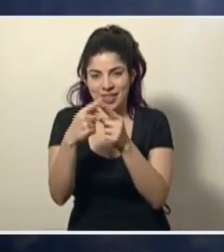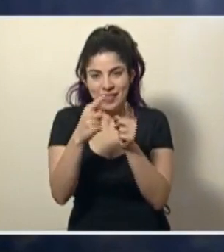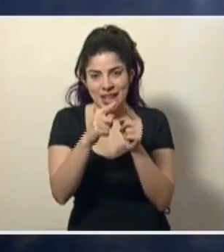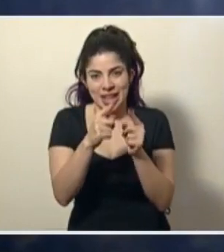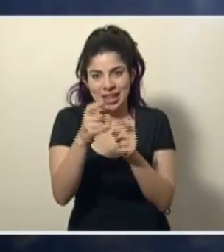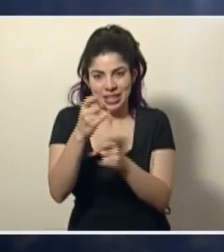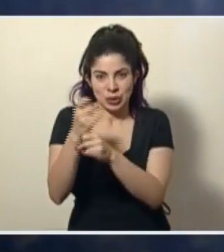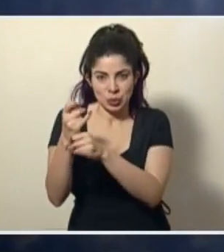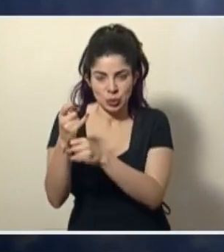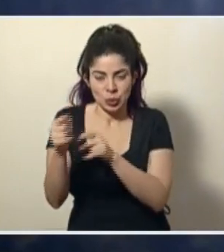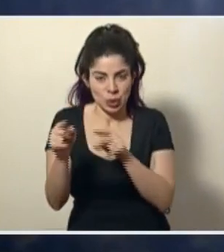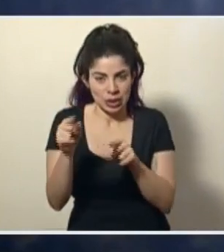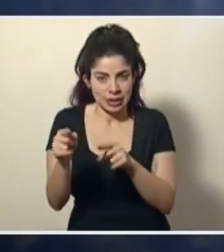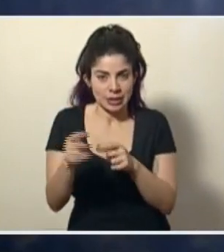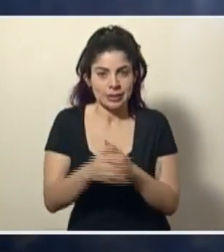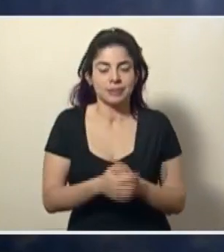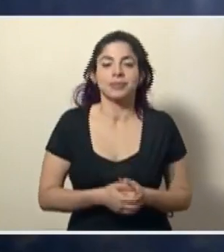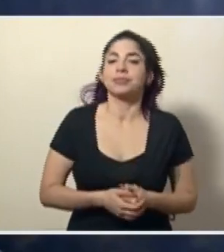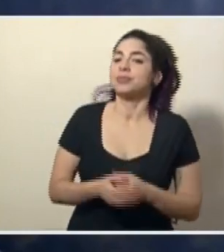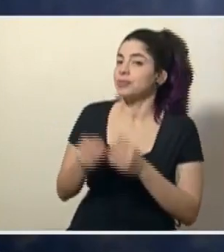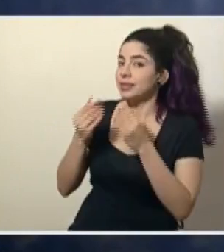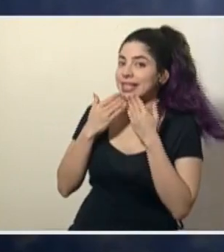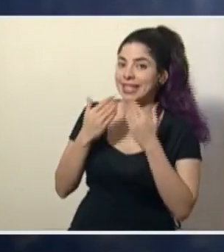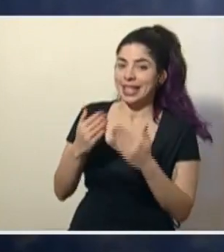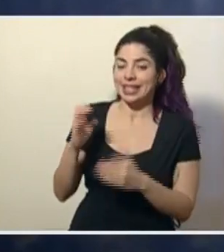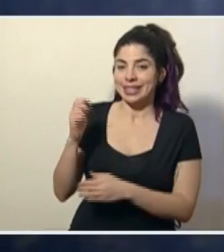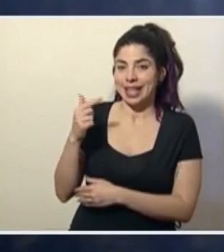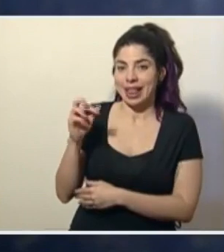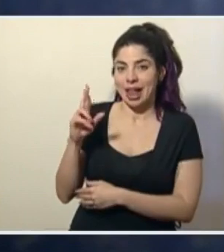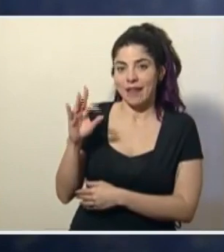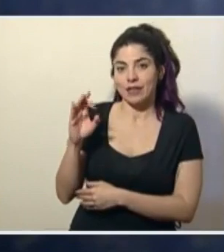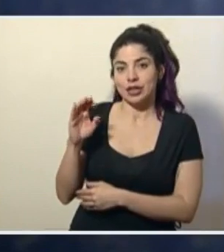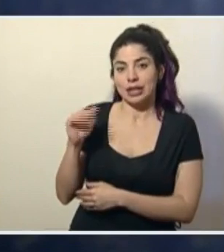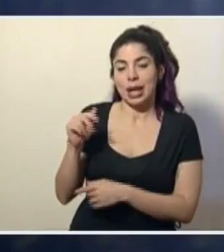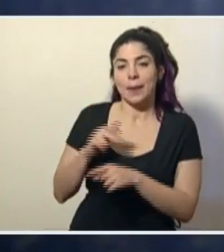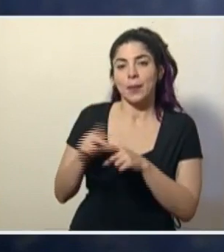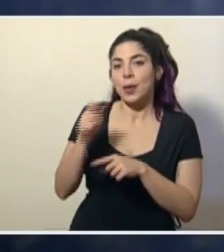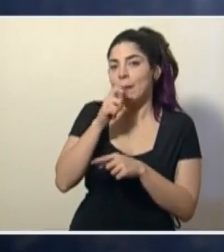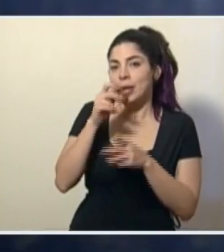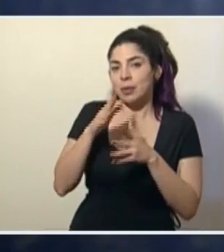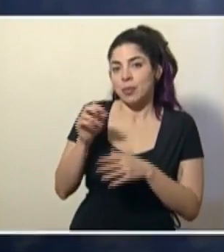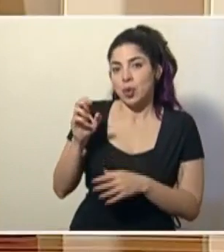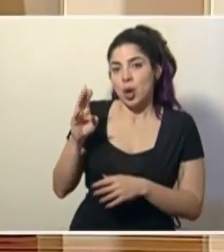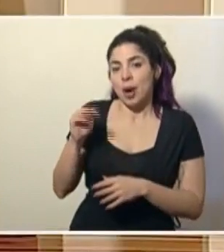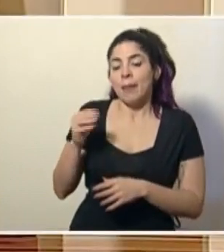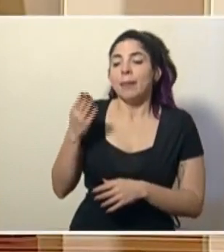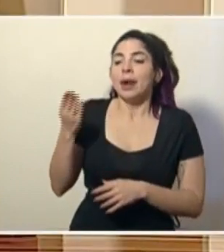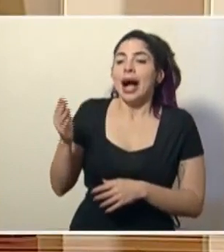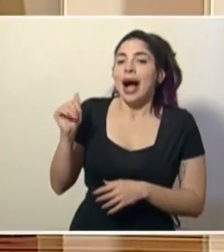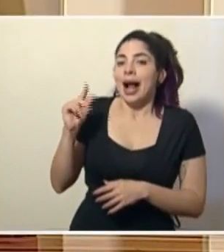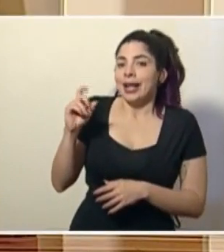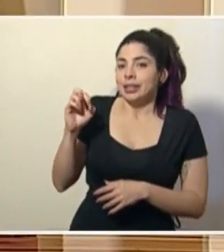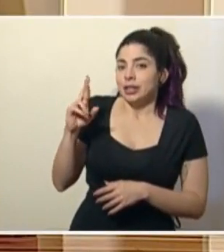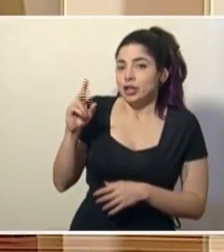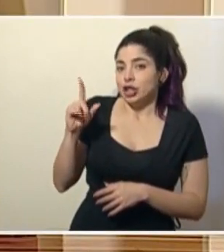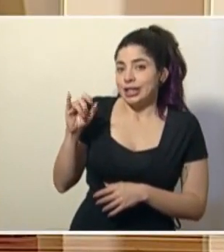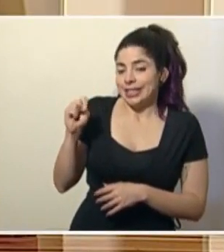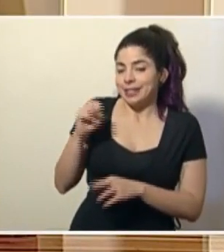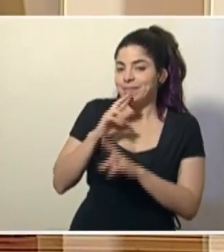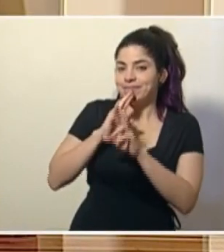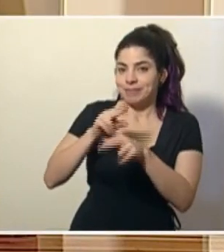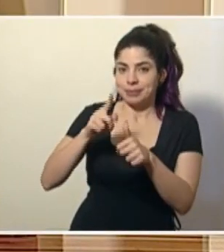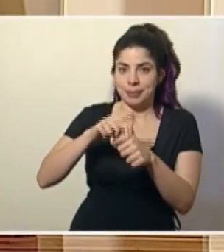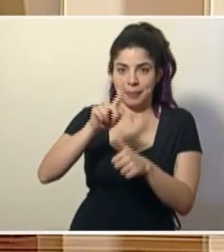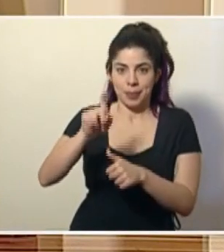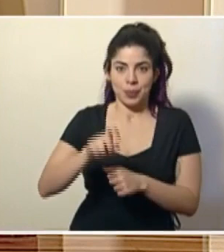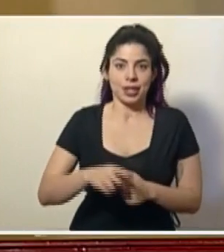diferentes entidades? Muchas gracias a don Edgar Fonseca de puroperiodismo.com. Don Alexander Solís atenderá su